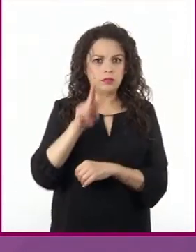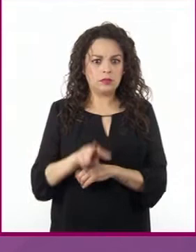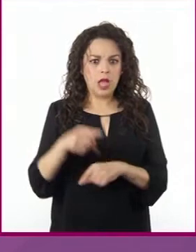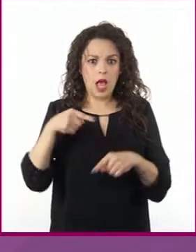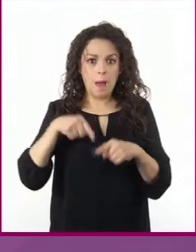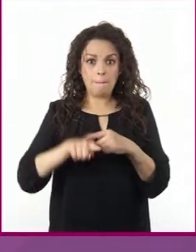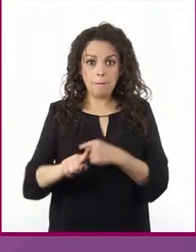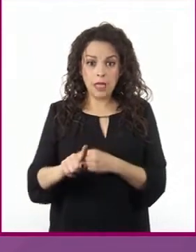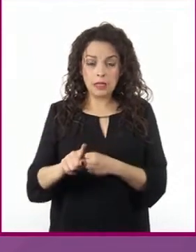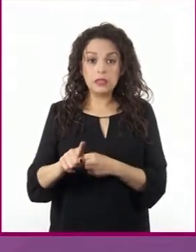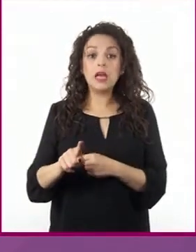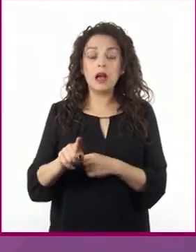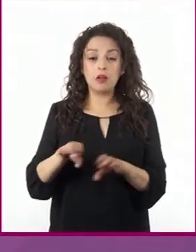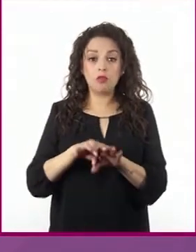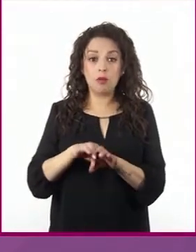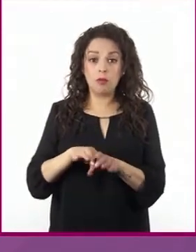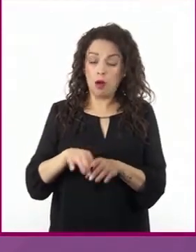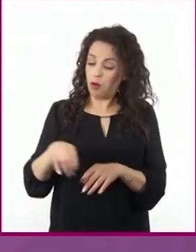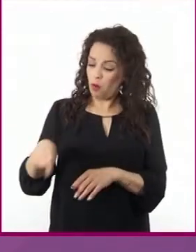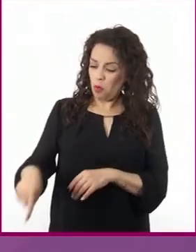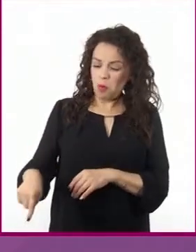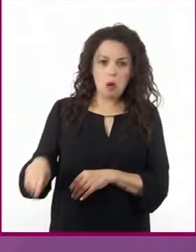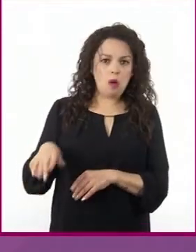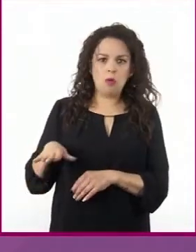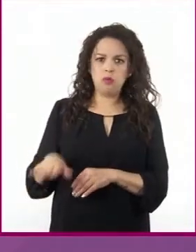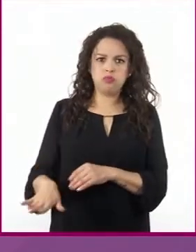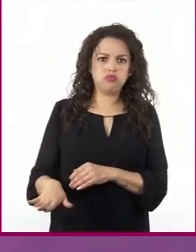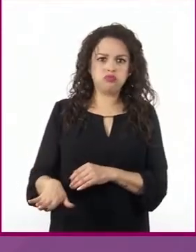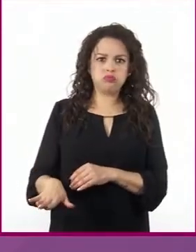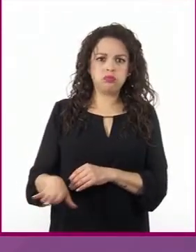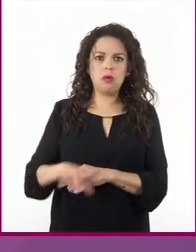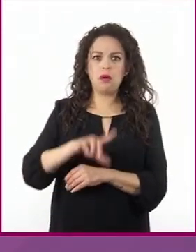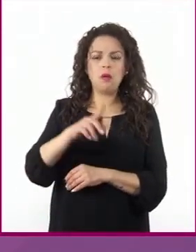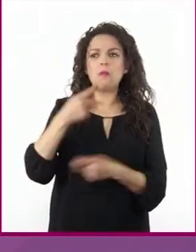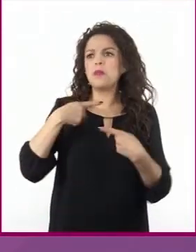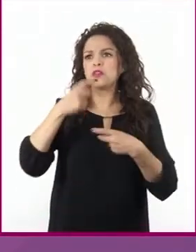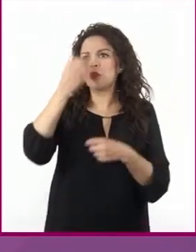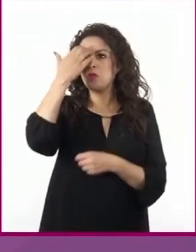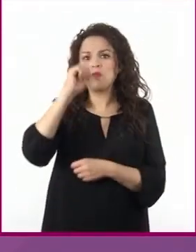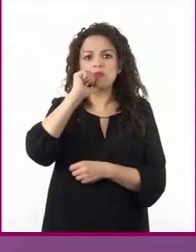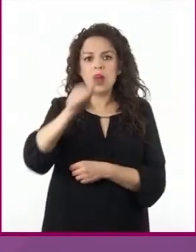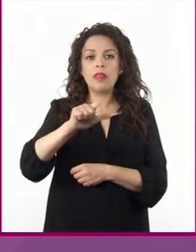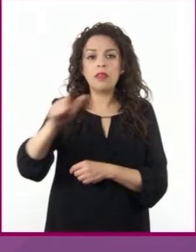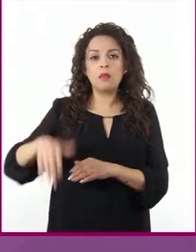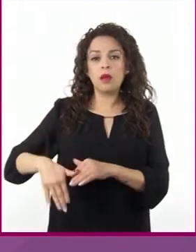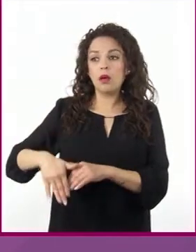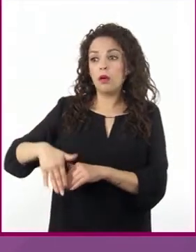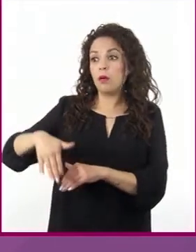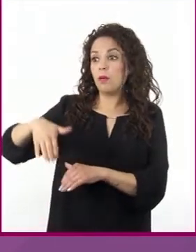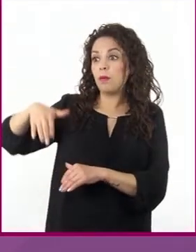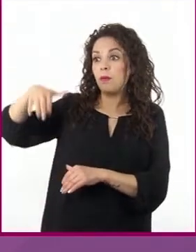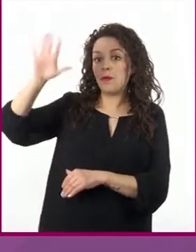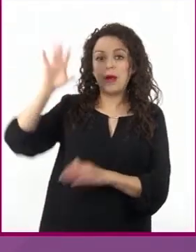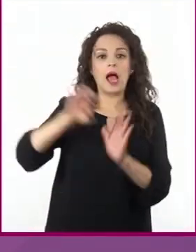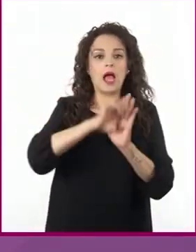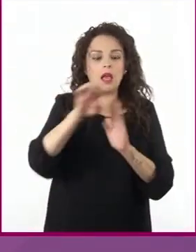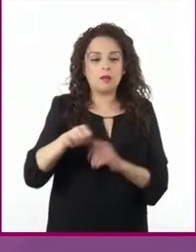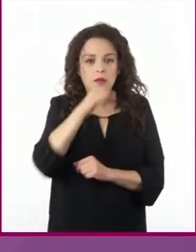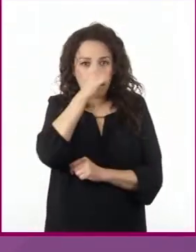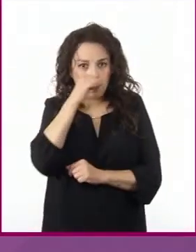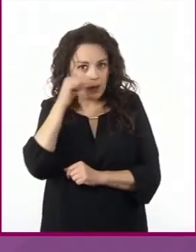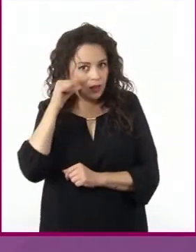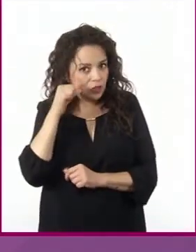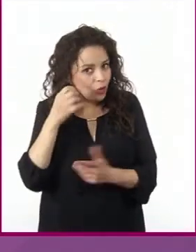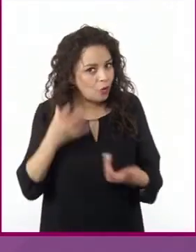desde abajo, personajes que han llegado muy alto incluso en nuestra historia, ¿no? Como pues, el caso de Benito Juárez, por